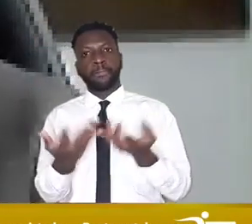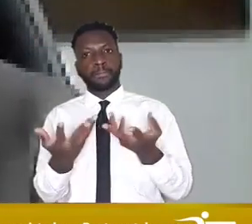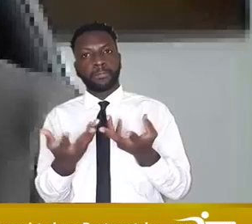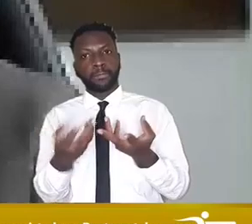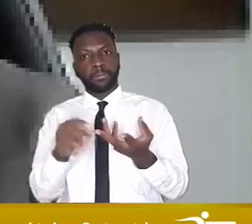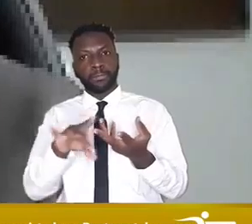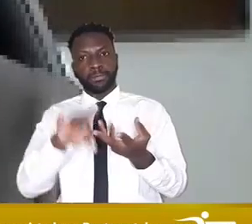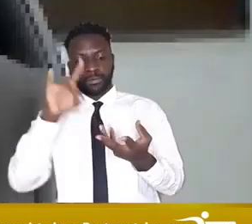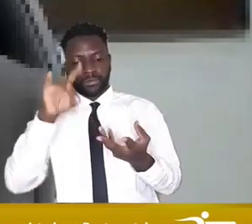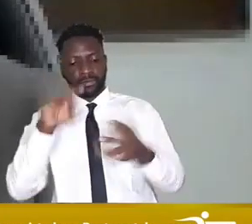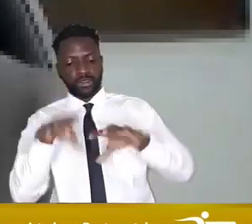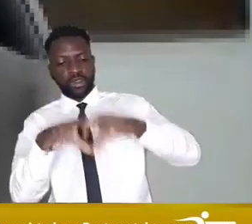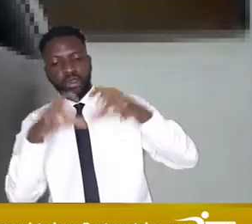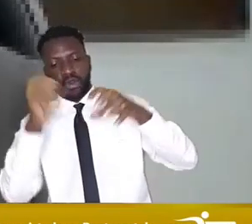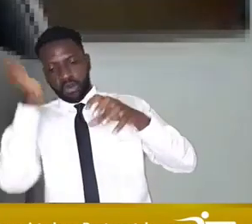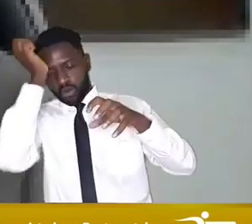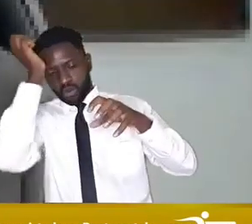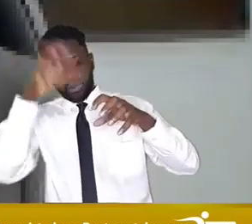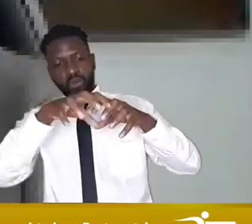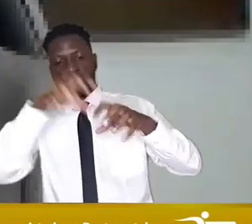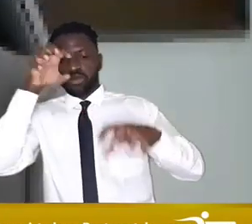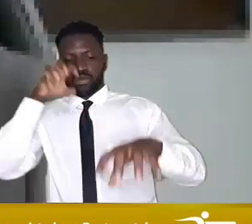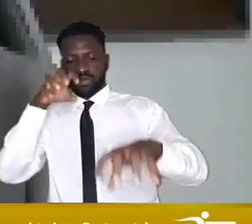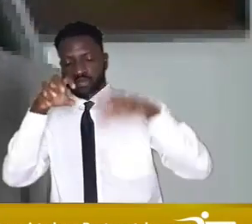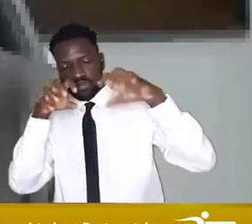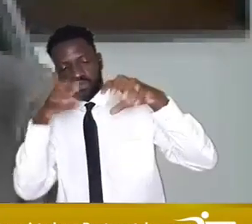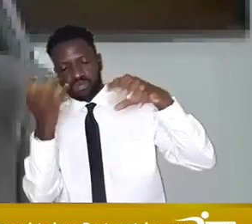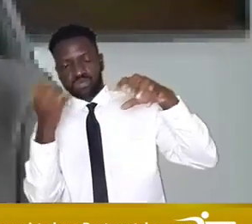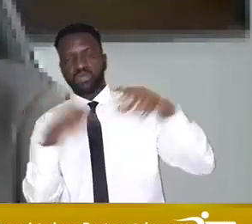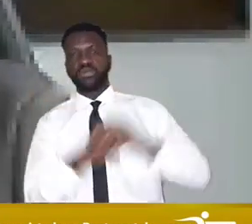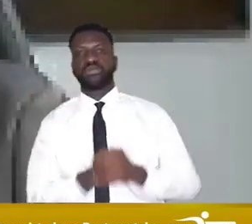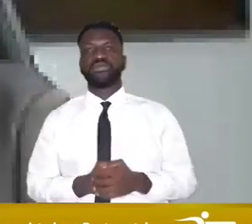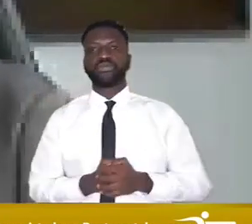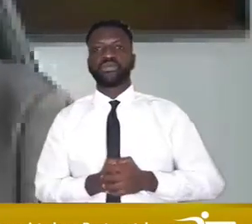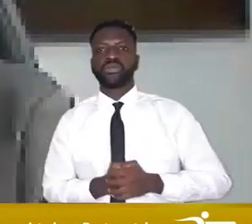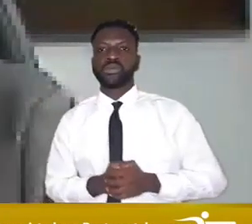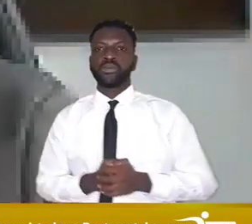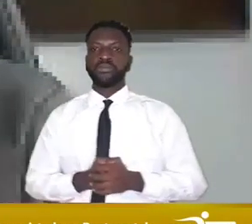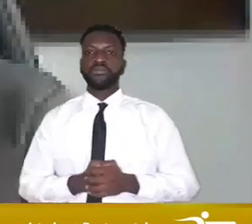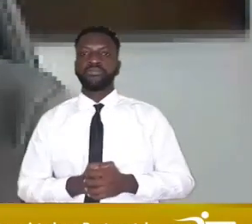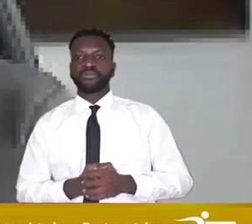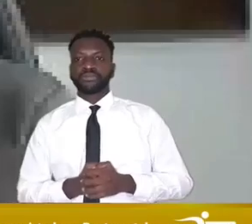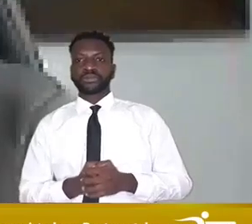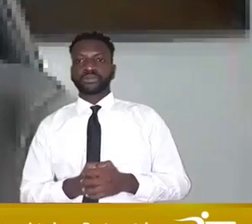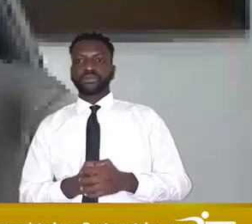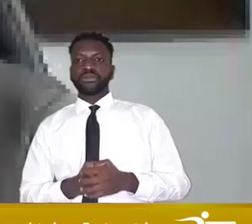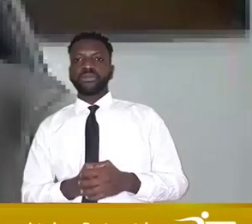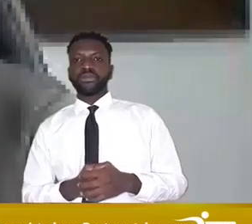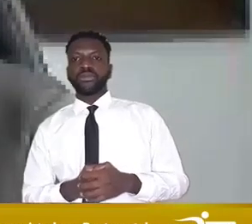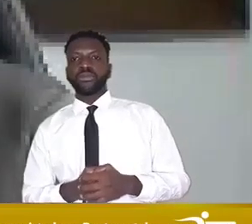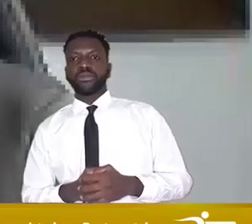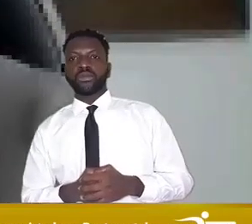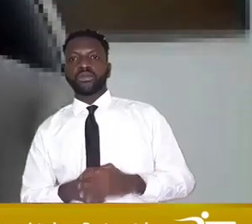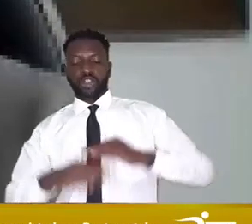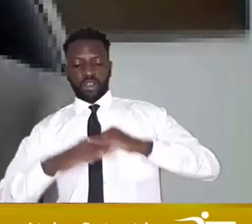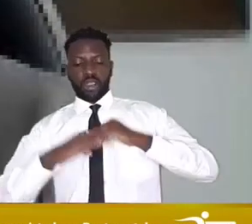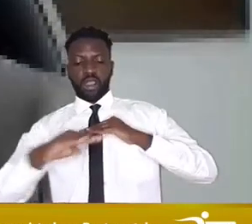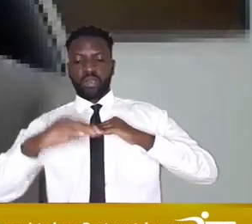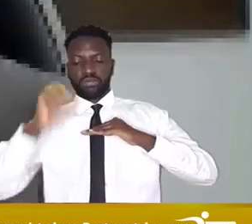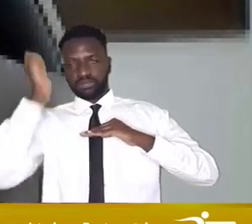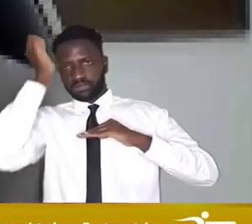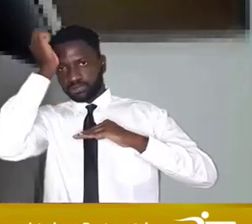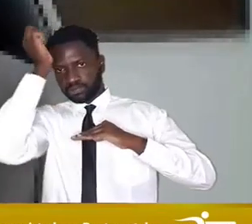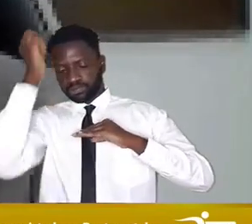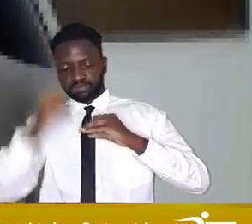piedras. Así que un terreno pedregoso no deja florecer la